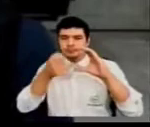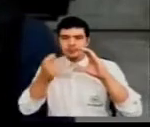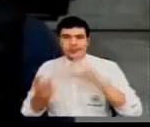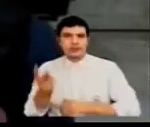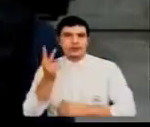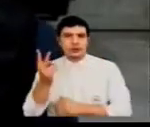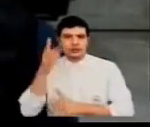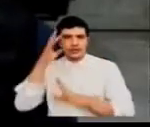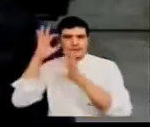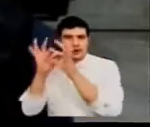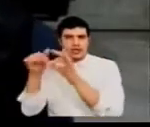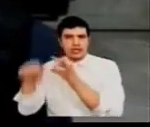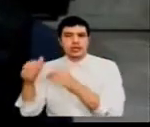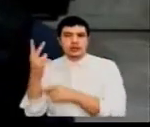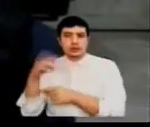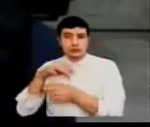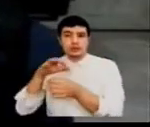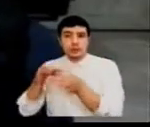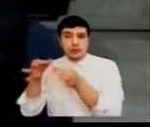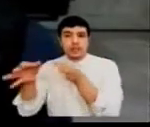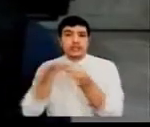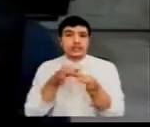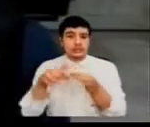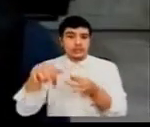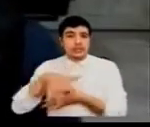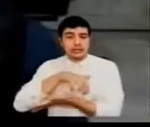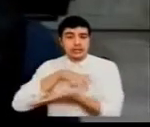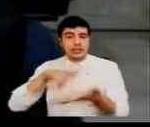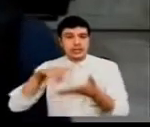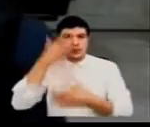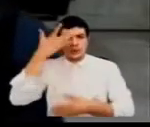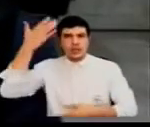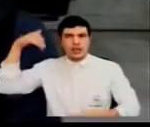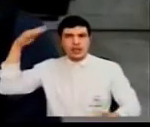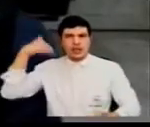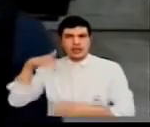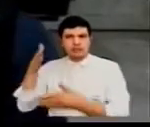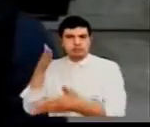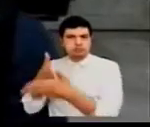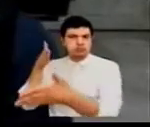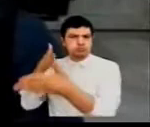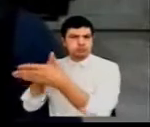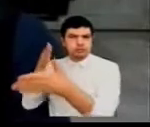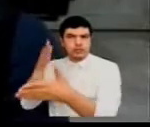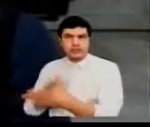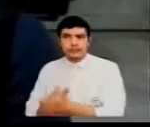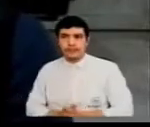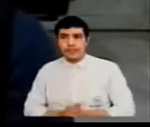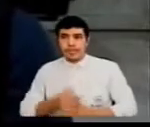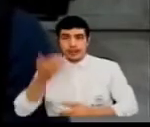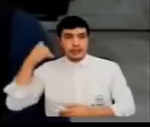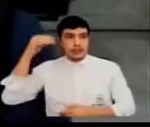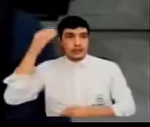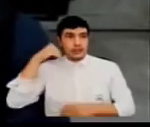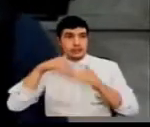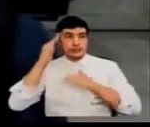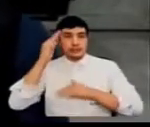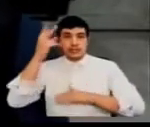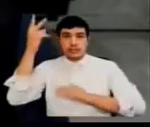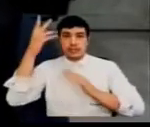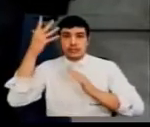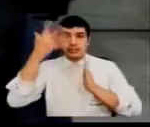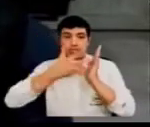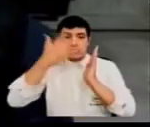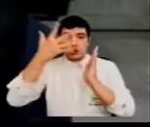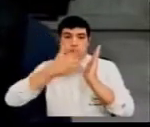5.200 contratos desde el 19 de marzo hasta el día de hoy. Nuestros equipos no han parado y allí hemos